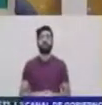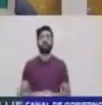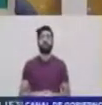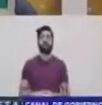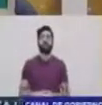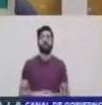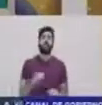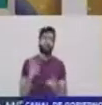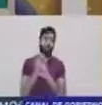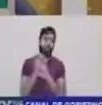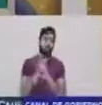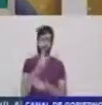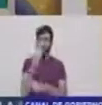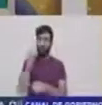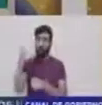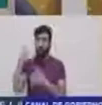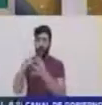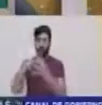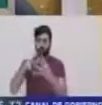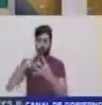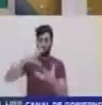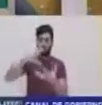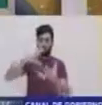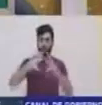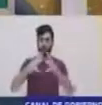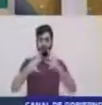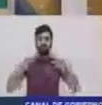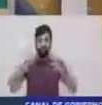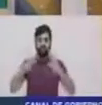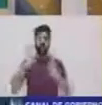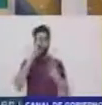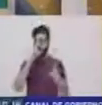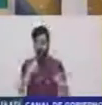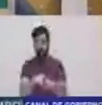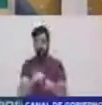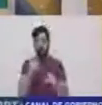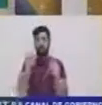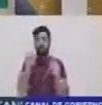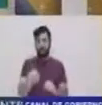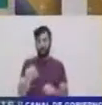así en volumen, entonces podríamos hallar también su volumen.